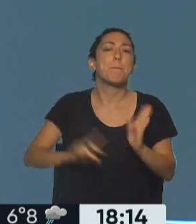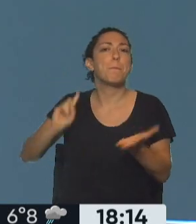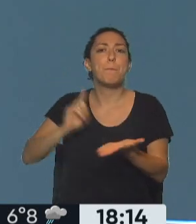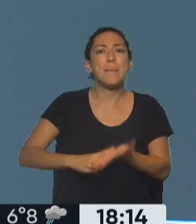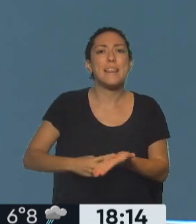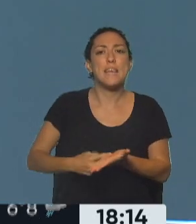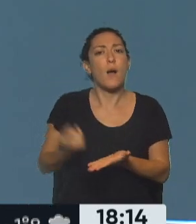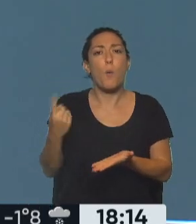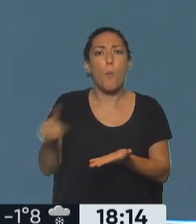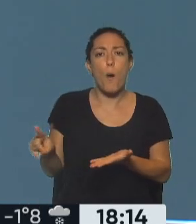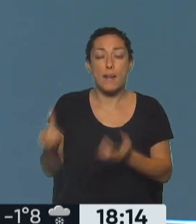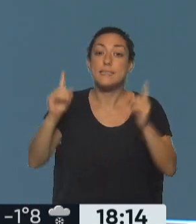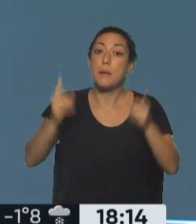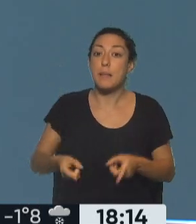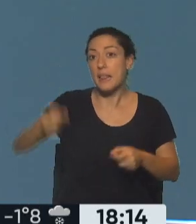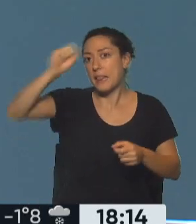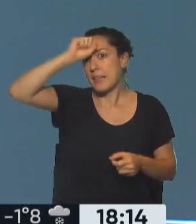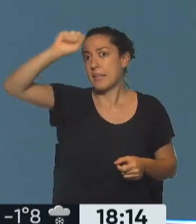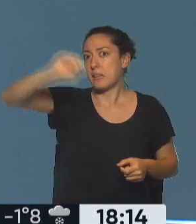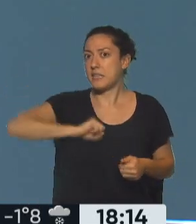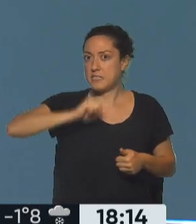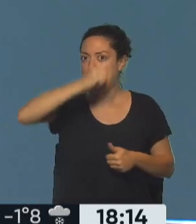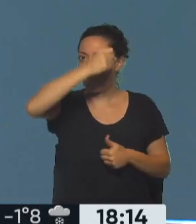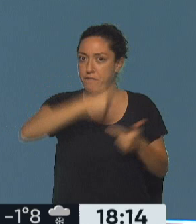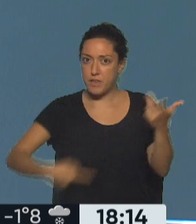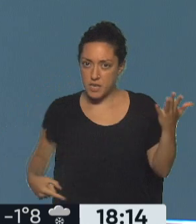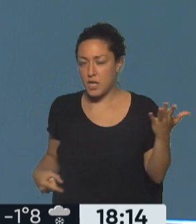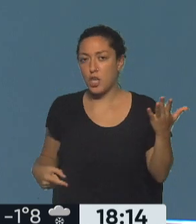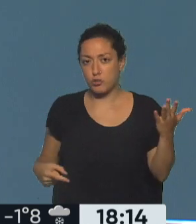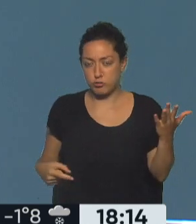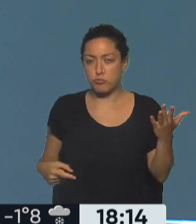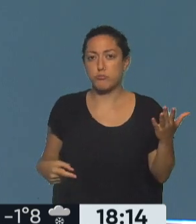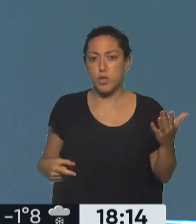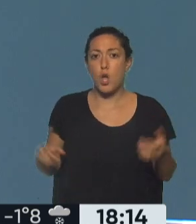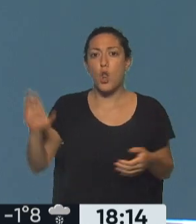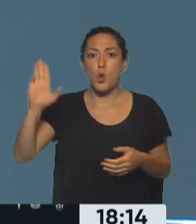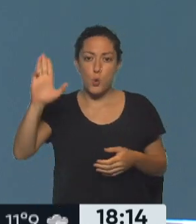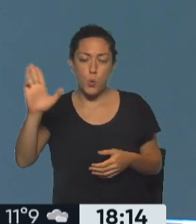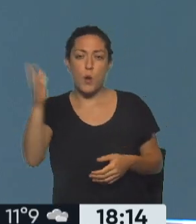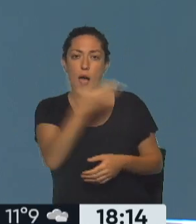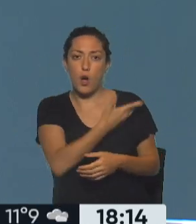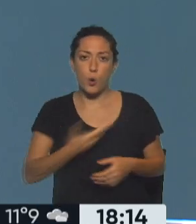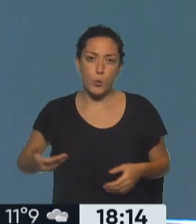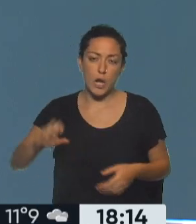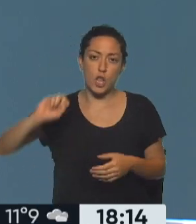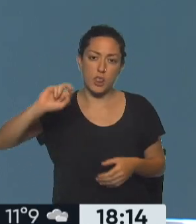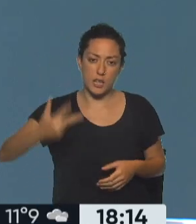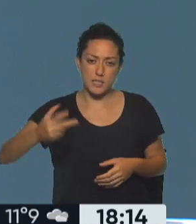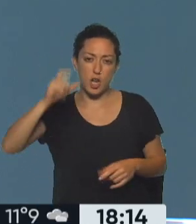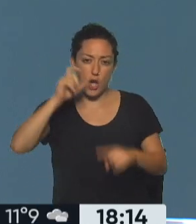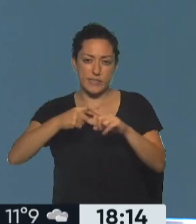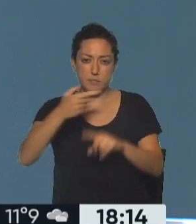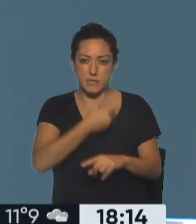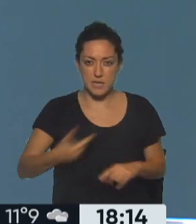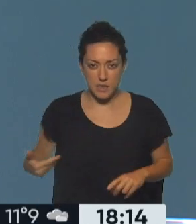también que va a tener varios desafíos, ¿no? Que lo venimos planteando un poco. Un gobierno de Lula, el tercer mandato que se espera del exmandatario,